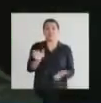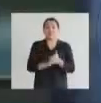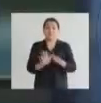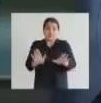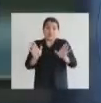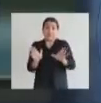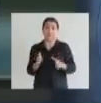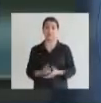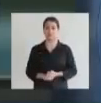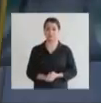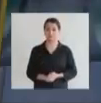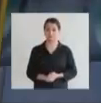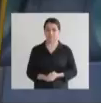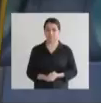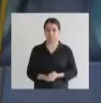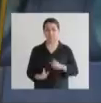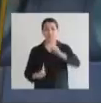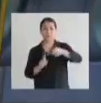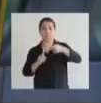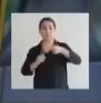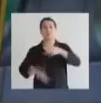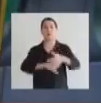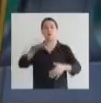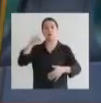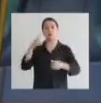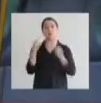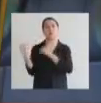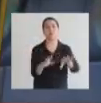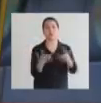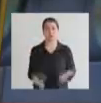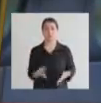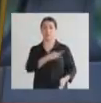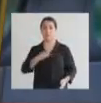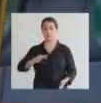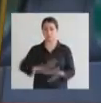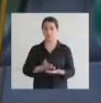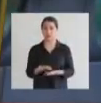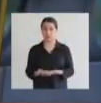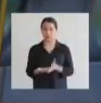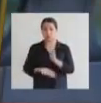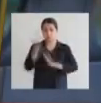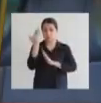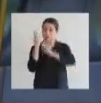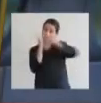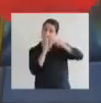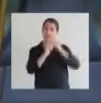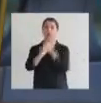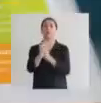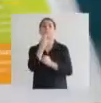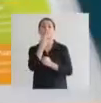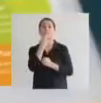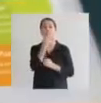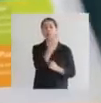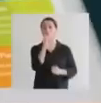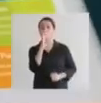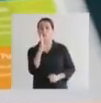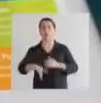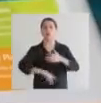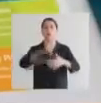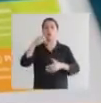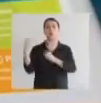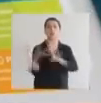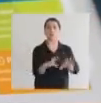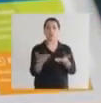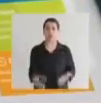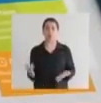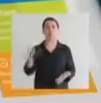hacen acá los chilenos! ¿Qué hacen esta wea? Pero que diga una cosa real. Esto, siendo sincero, esto tú lo veís, te da cáncer. Esto te da cáncer, no te da cáncer el